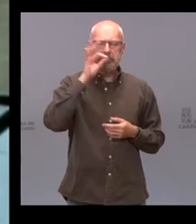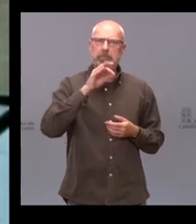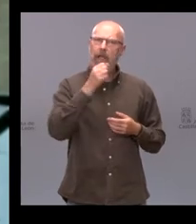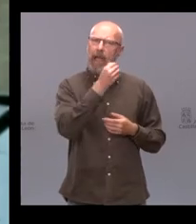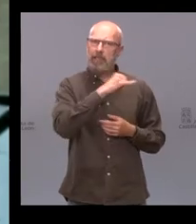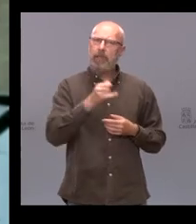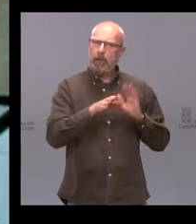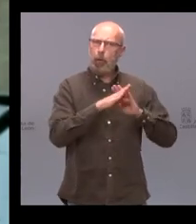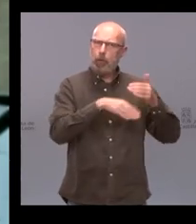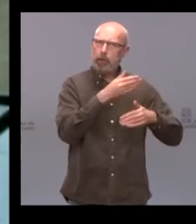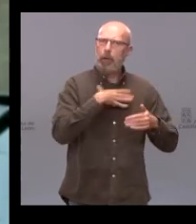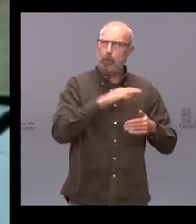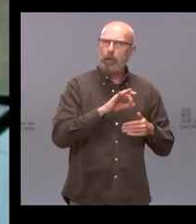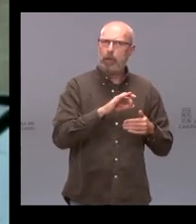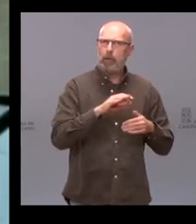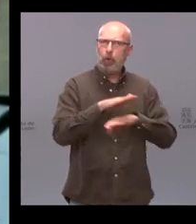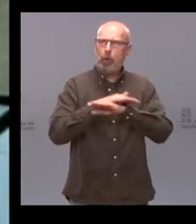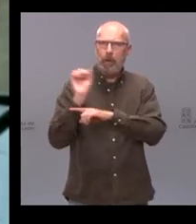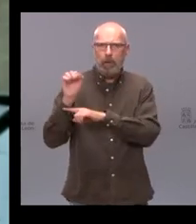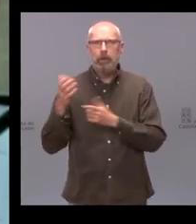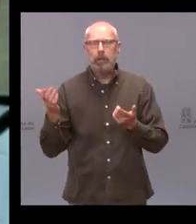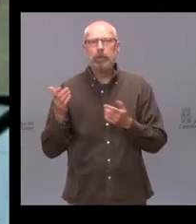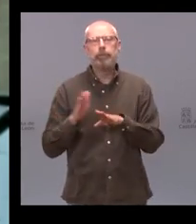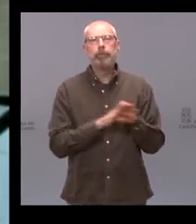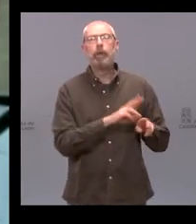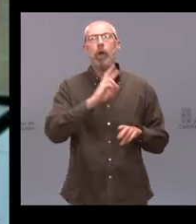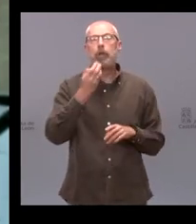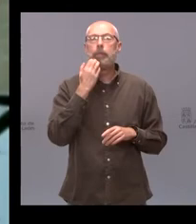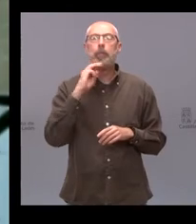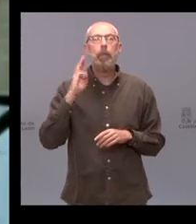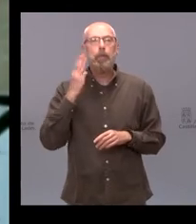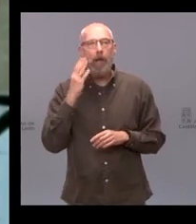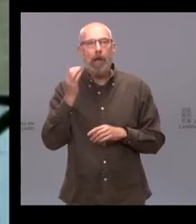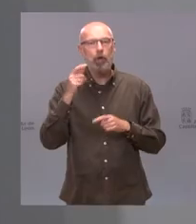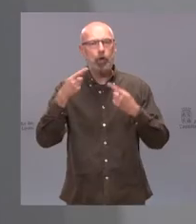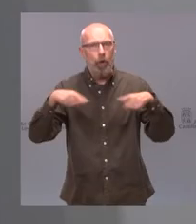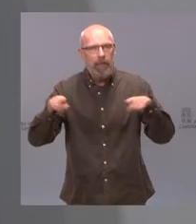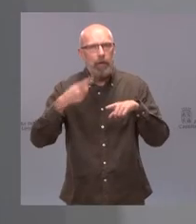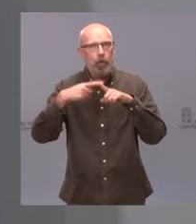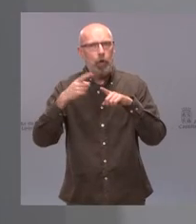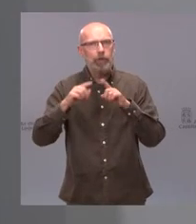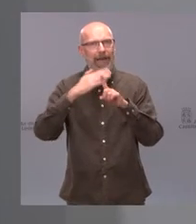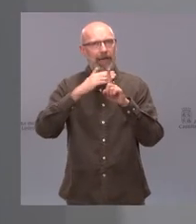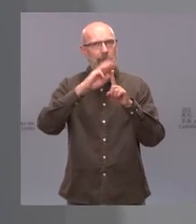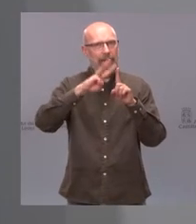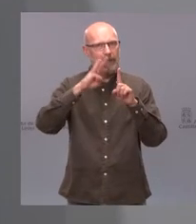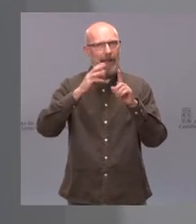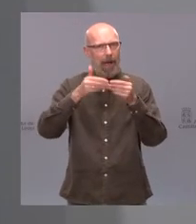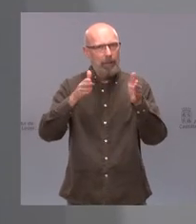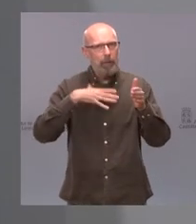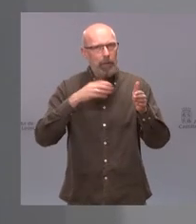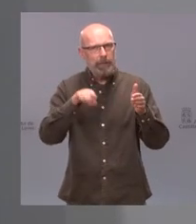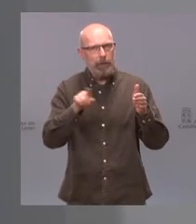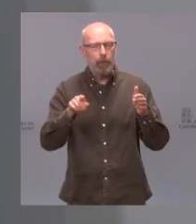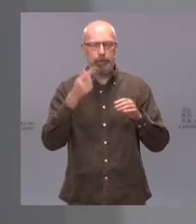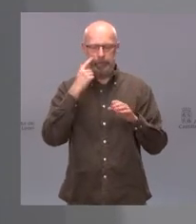precisión, ¿PAFs y salas de conciertos pueden abrir con el nivel 3? Gracias. El ocio nocturno no puede abrir hasta